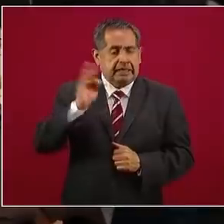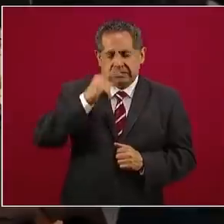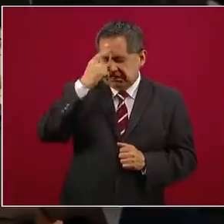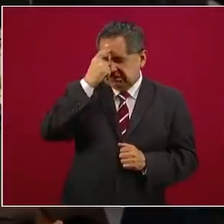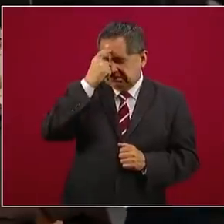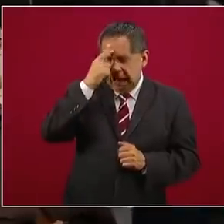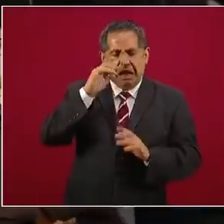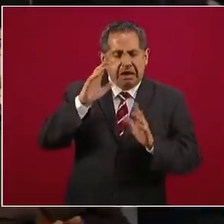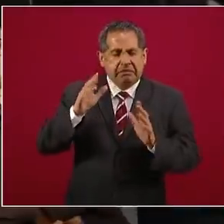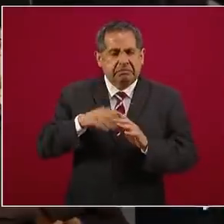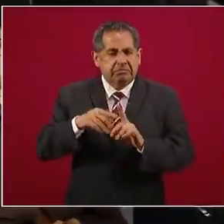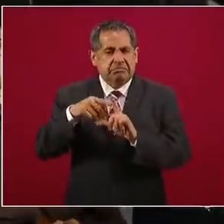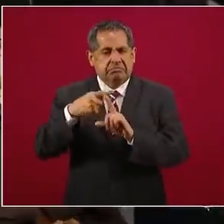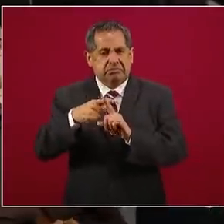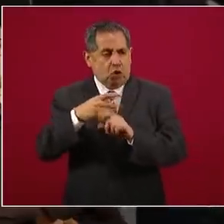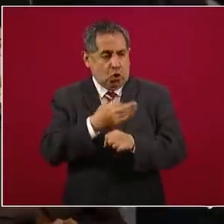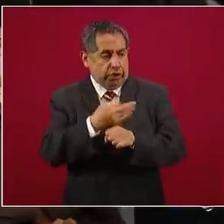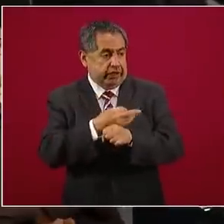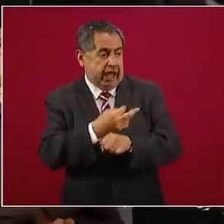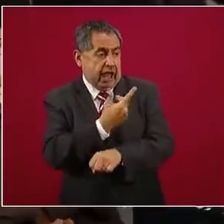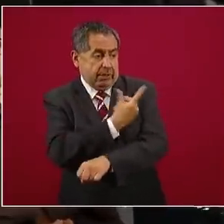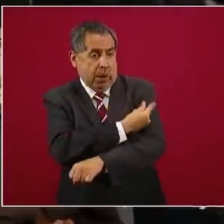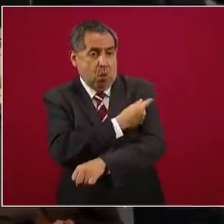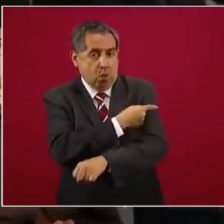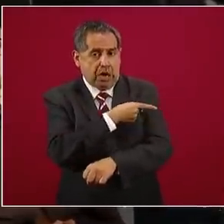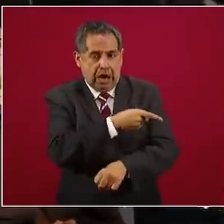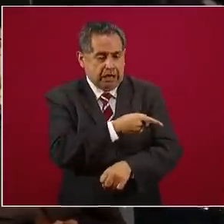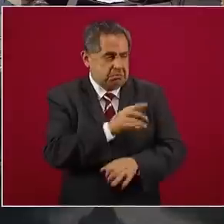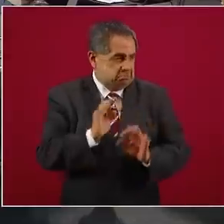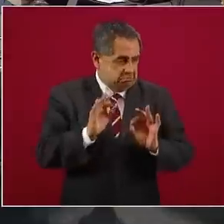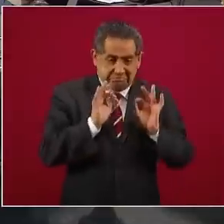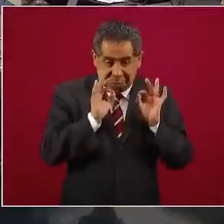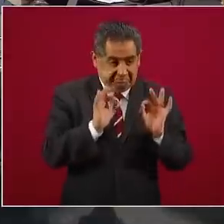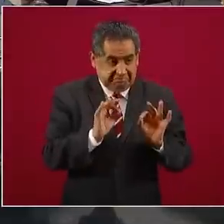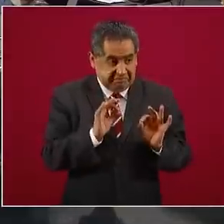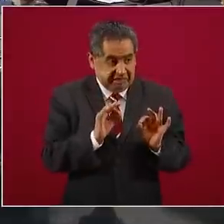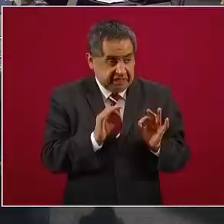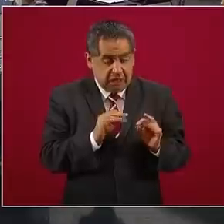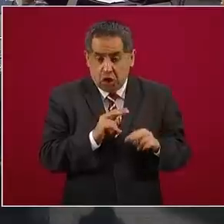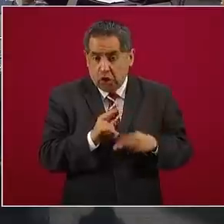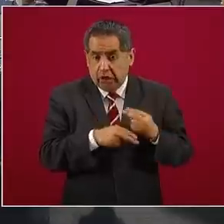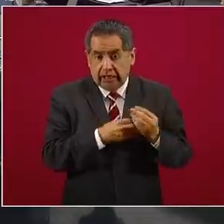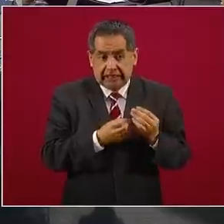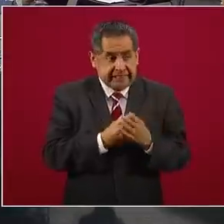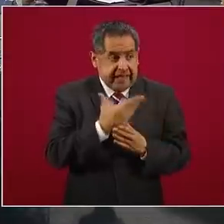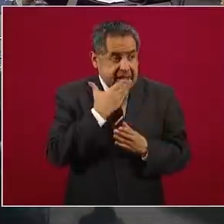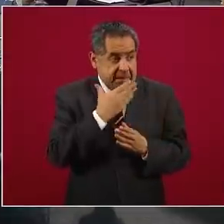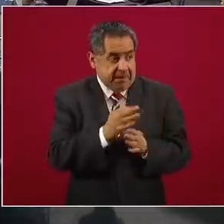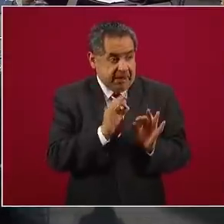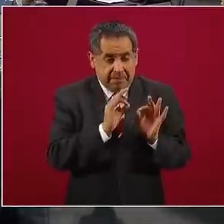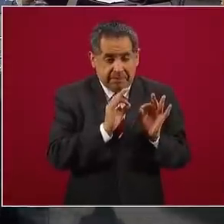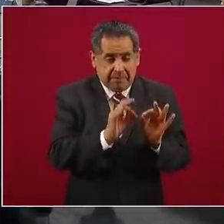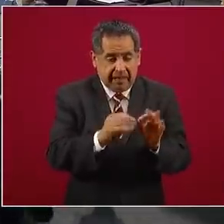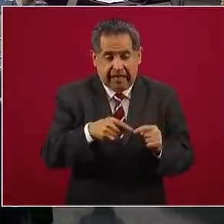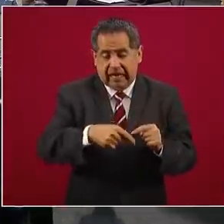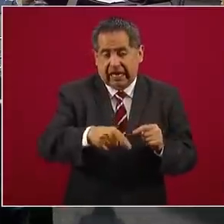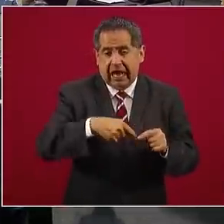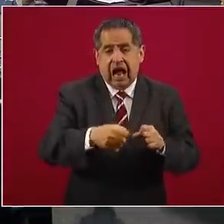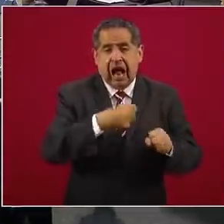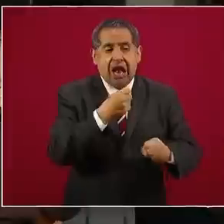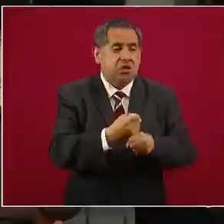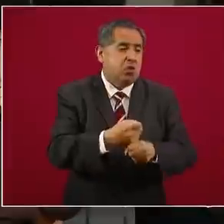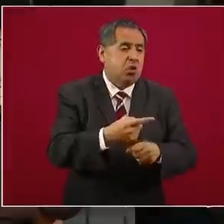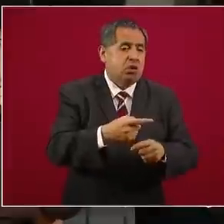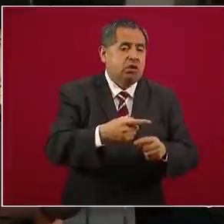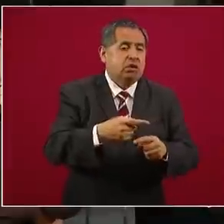en que la vacuna de la que se está hablando el día de hoy llegara a las fases clínicas a finales de este año y el primer